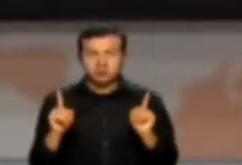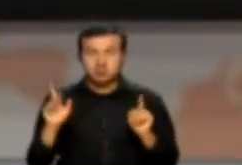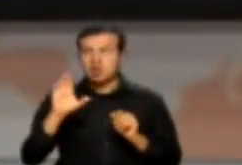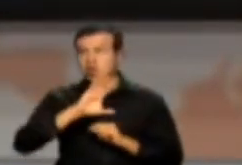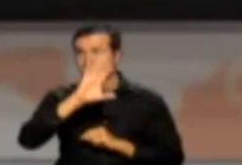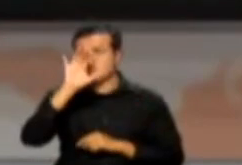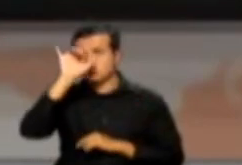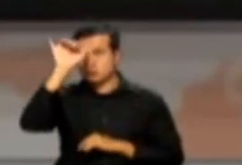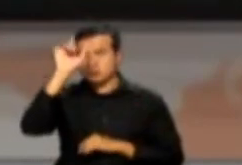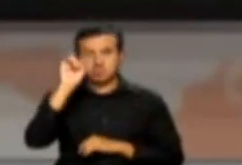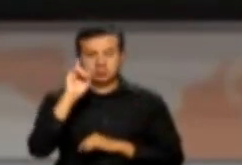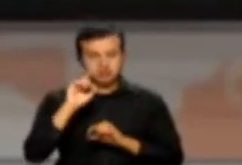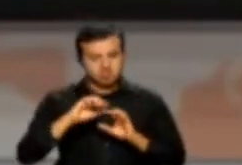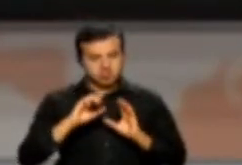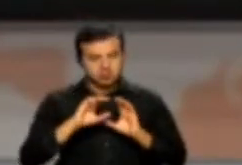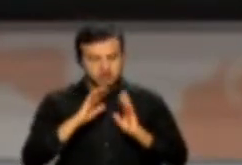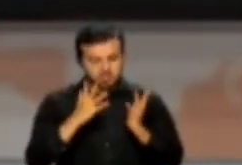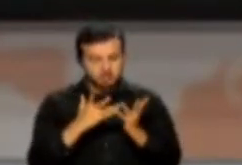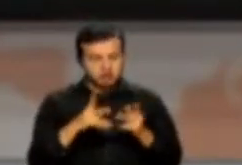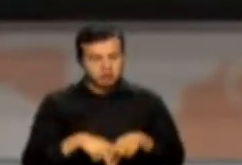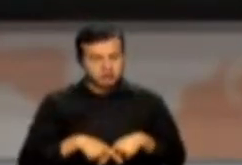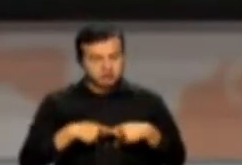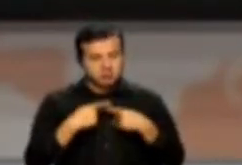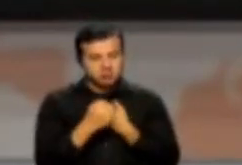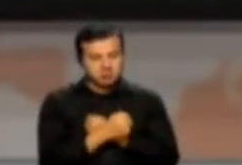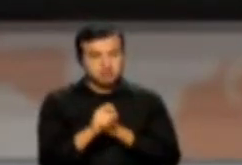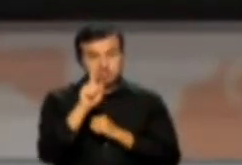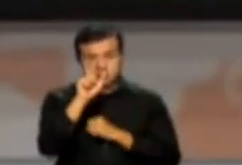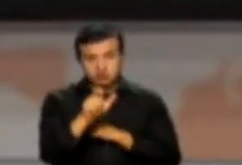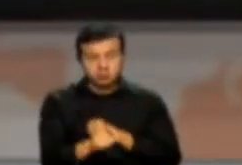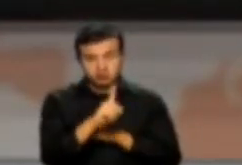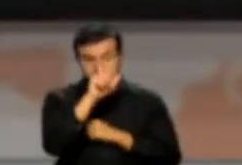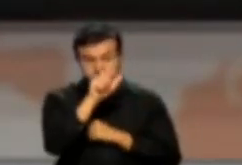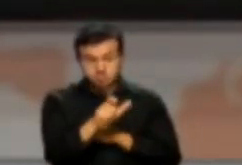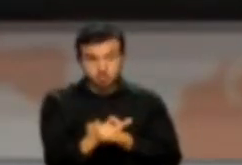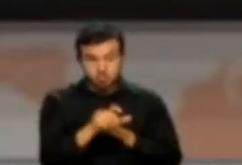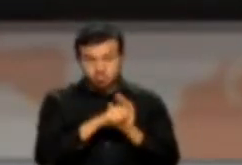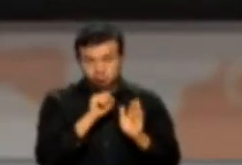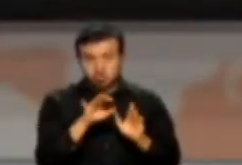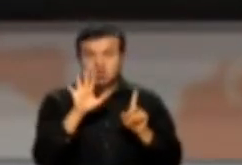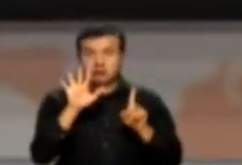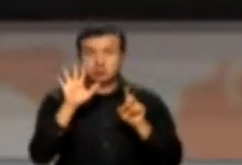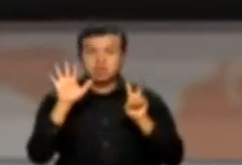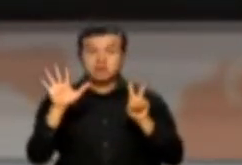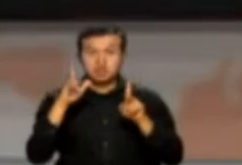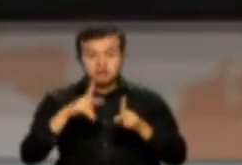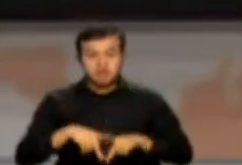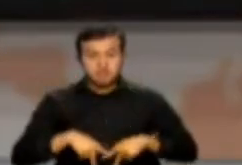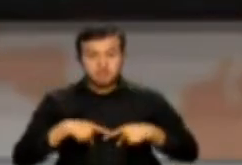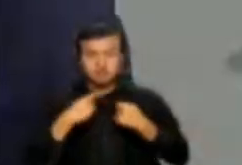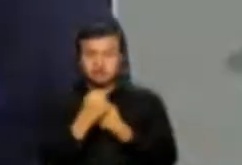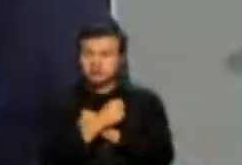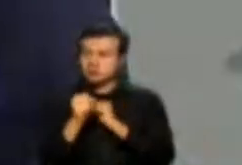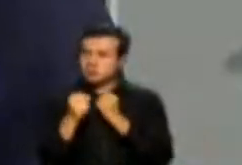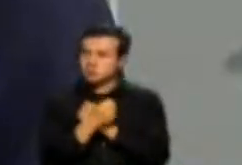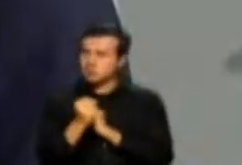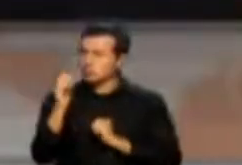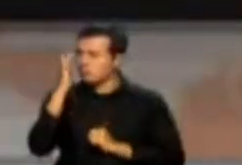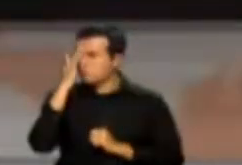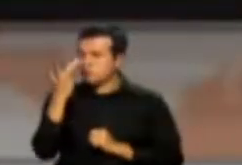aquí en la tierra pueden salvar una sola persona donante puede salvar seis a siete vidas porque